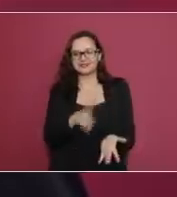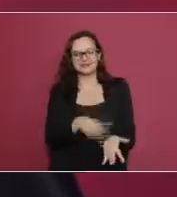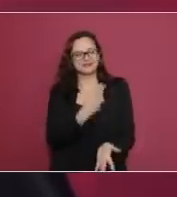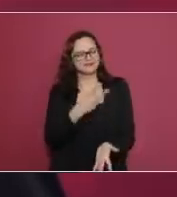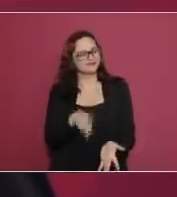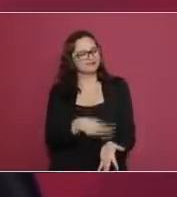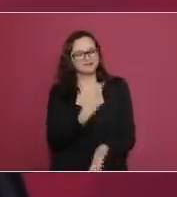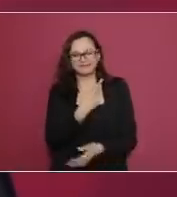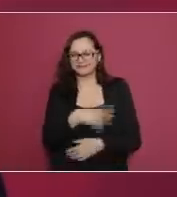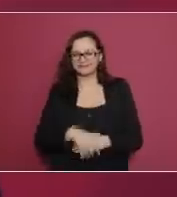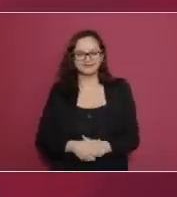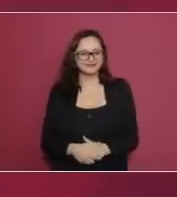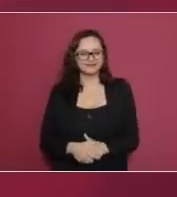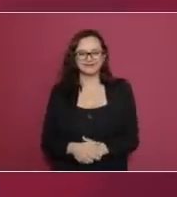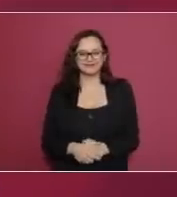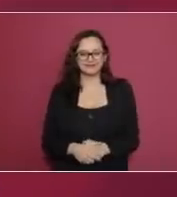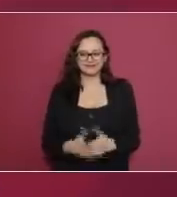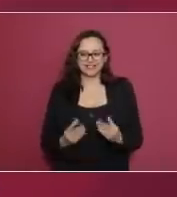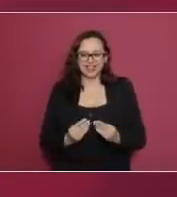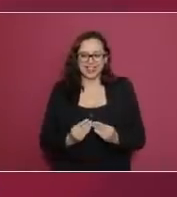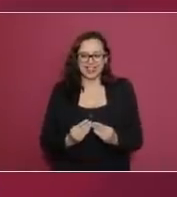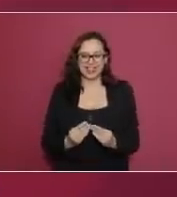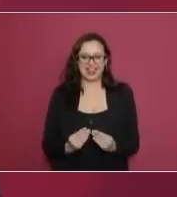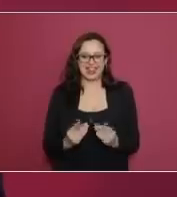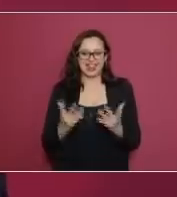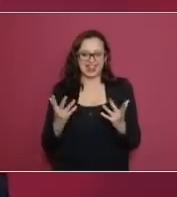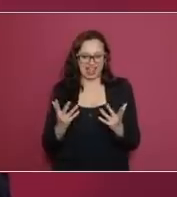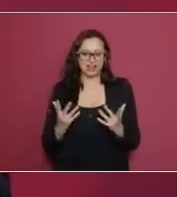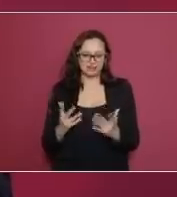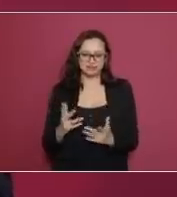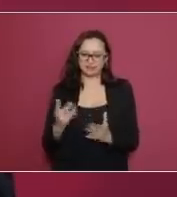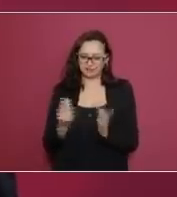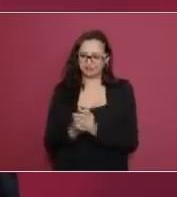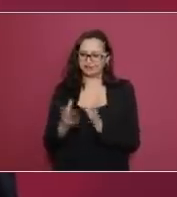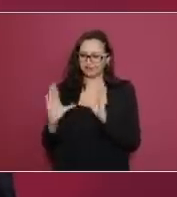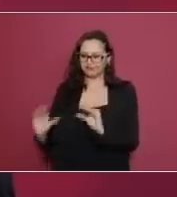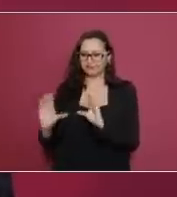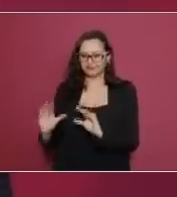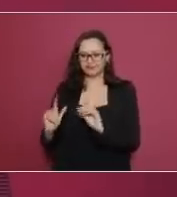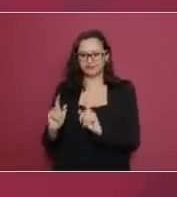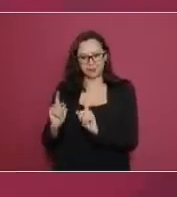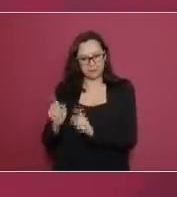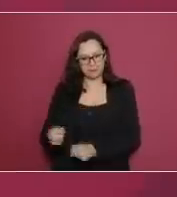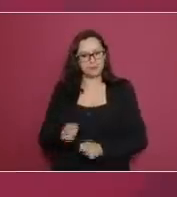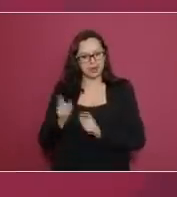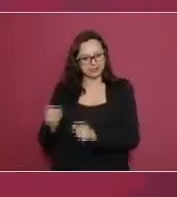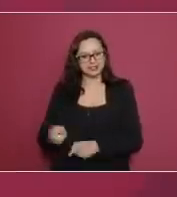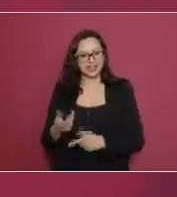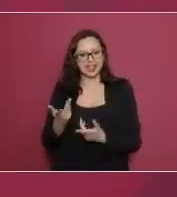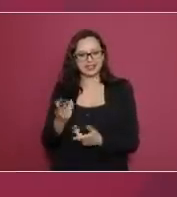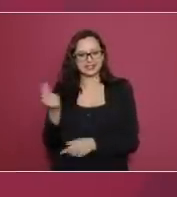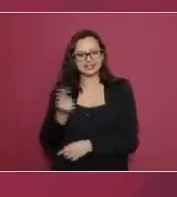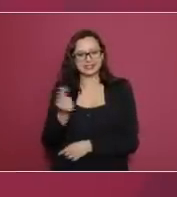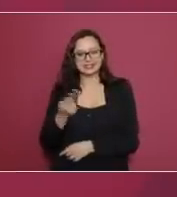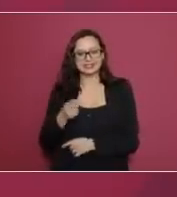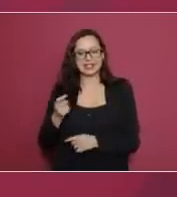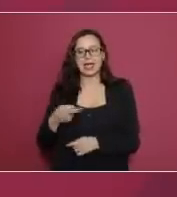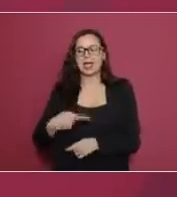Entonces, claro que hay que enseñar a pescar, pero también ¿sí? La